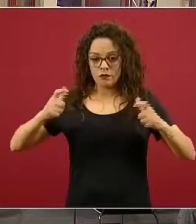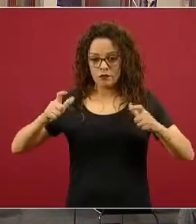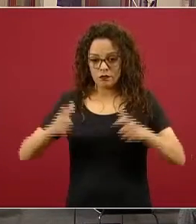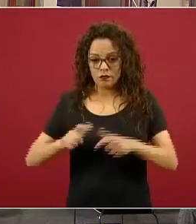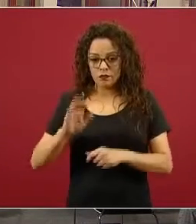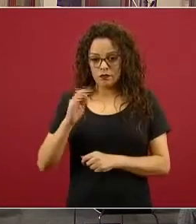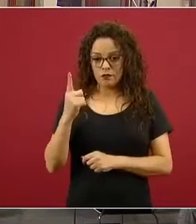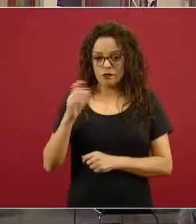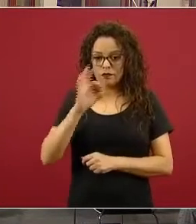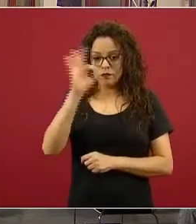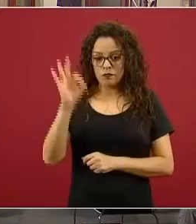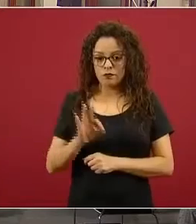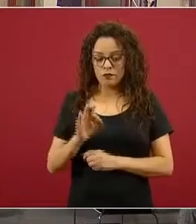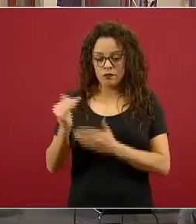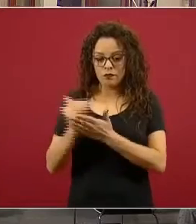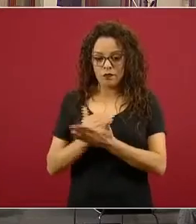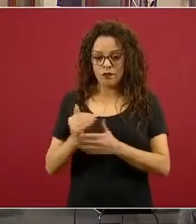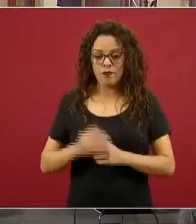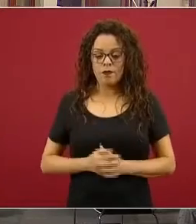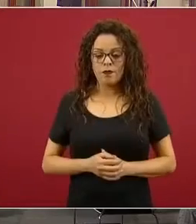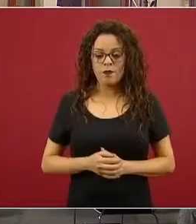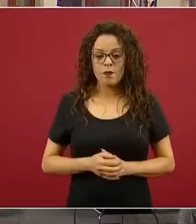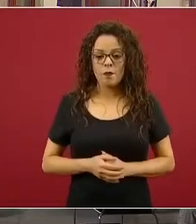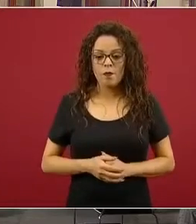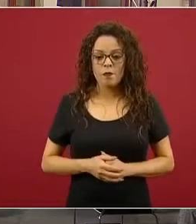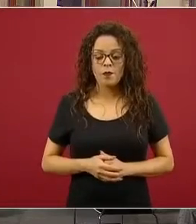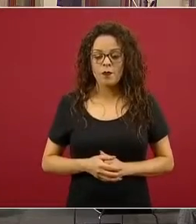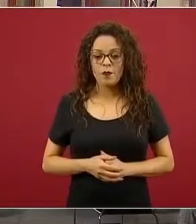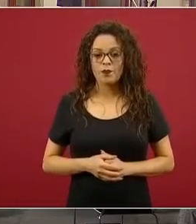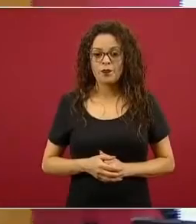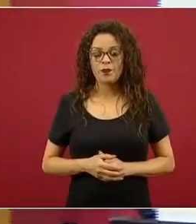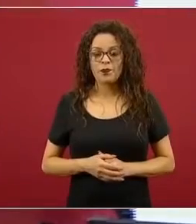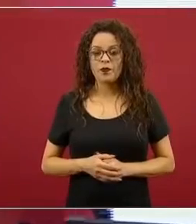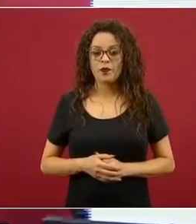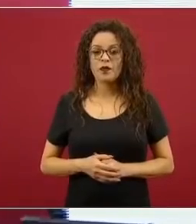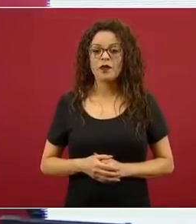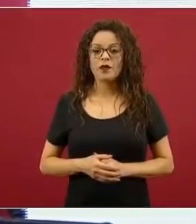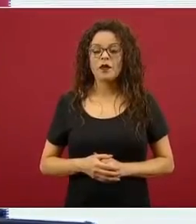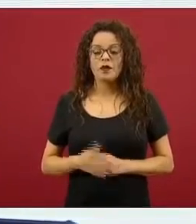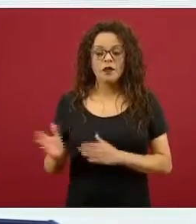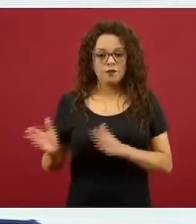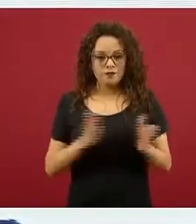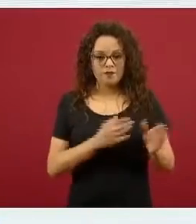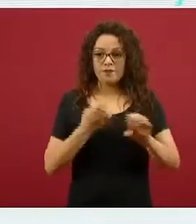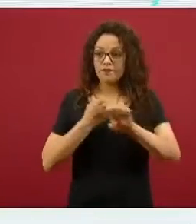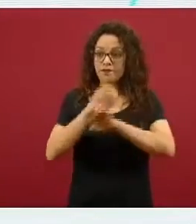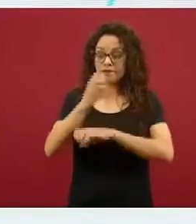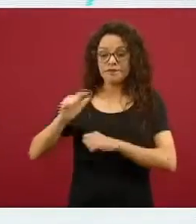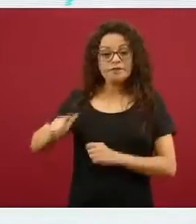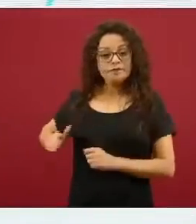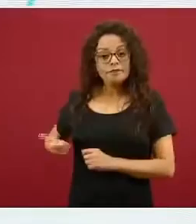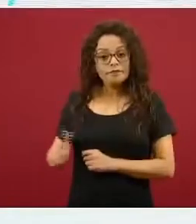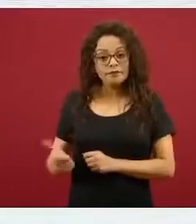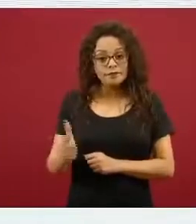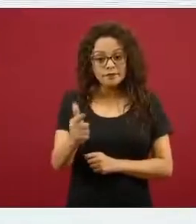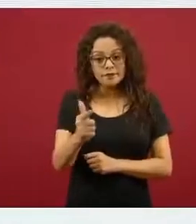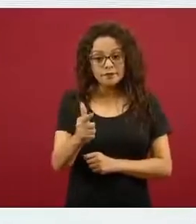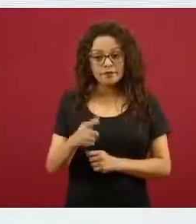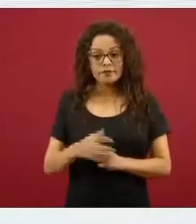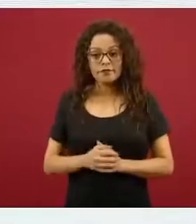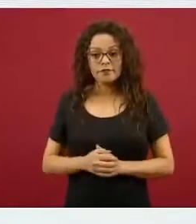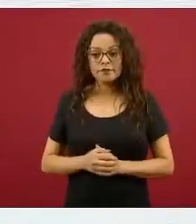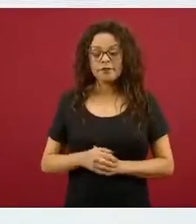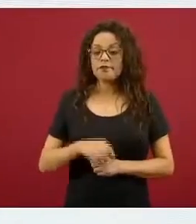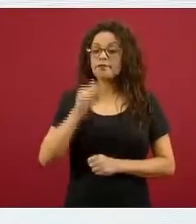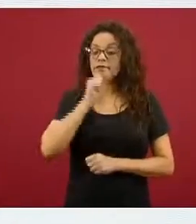La siguiente, por favor. El estado de Guanajuato es un estado que incrementó también hasta